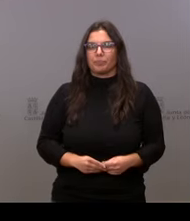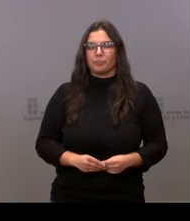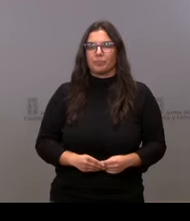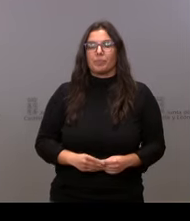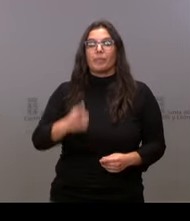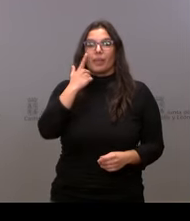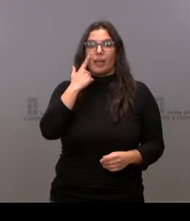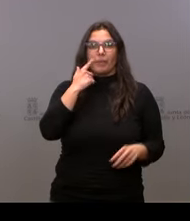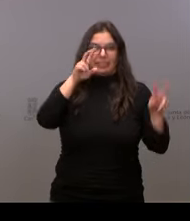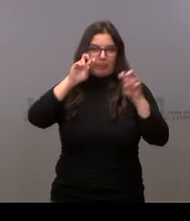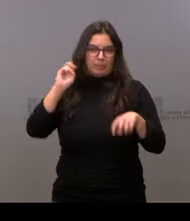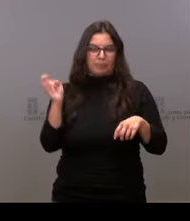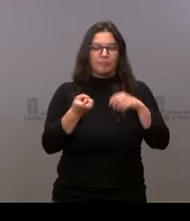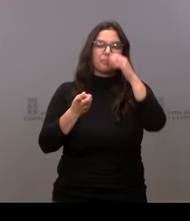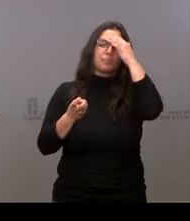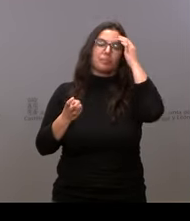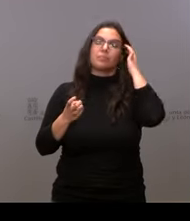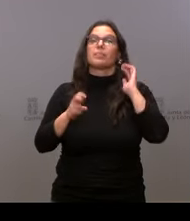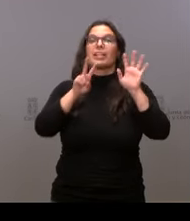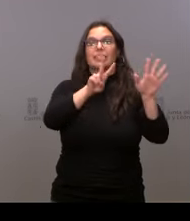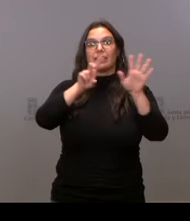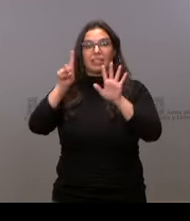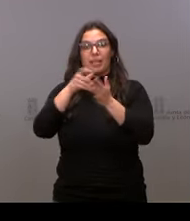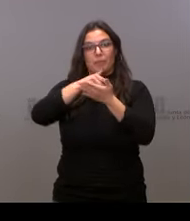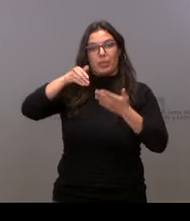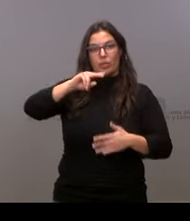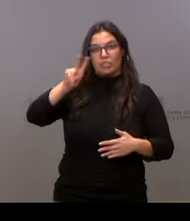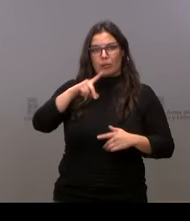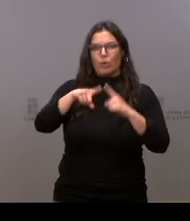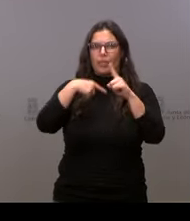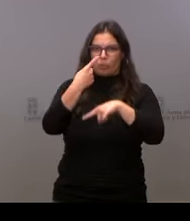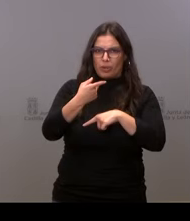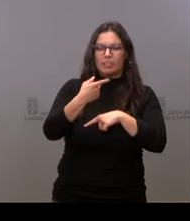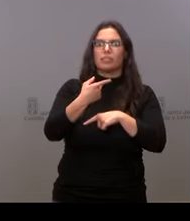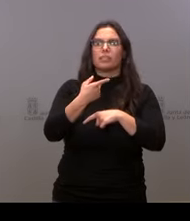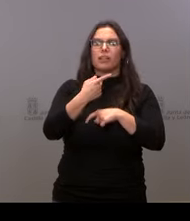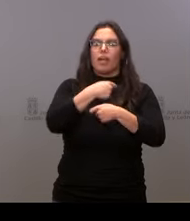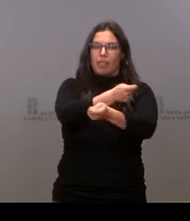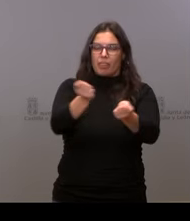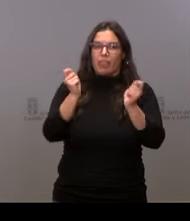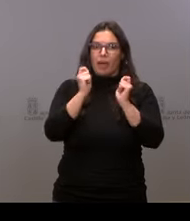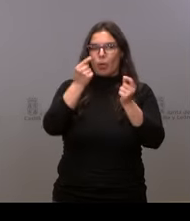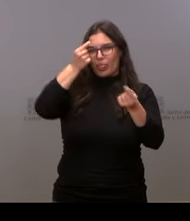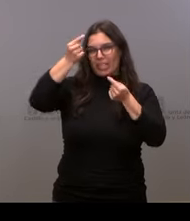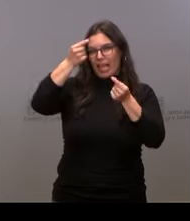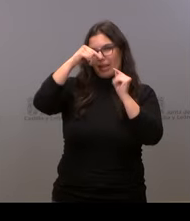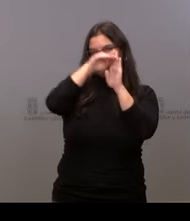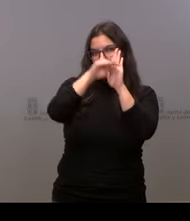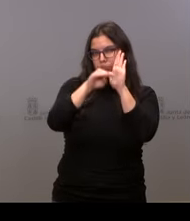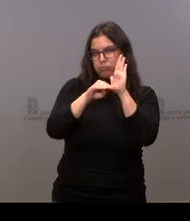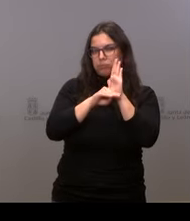son varias cuestiones los 76 millones de euros luego le facilitaremos con detalle